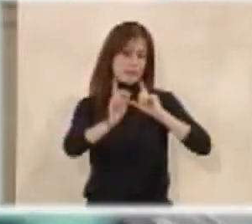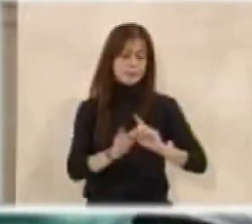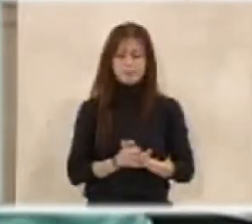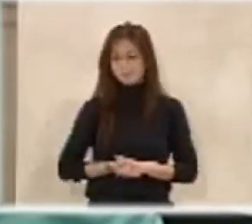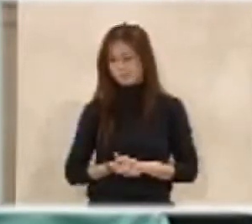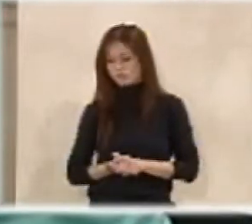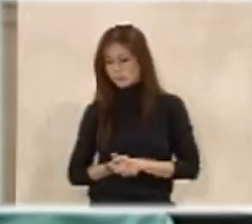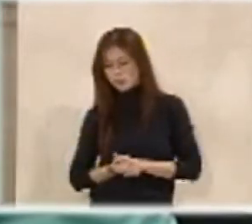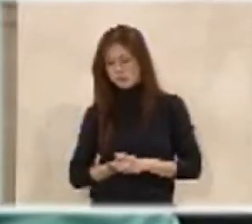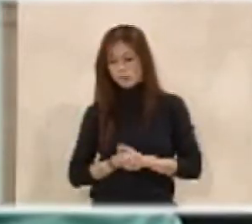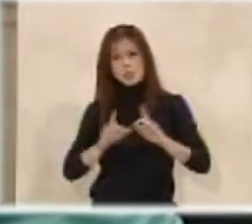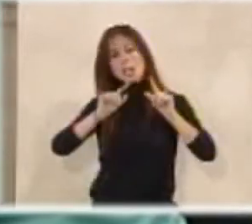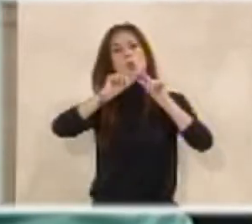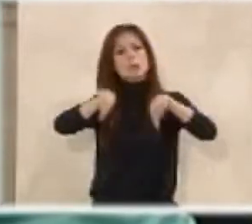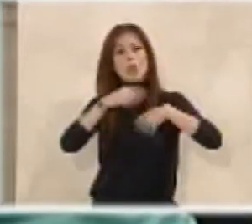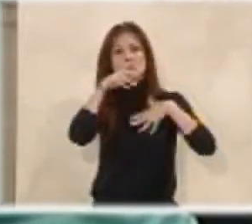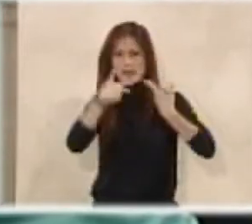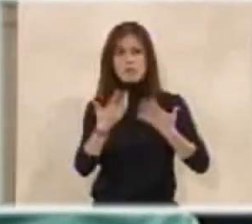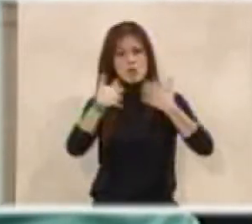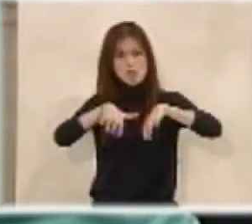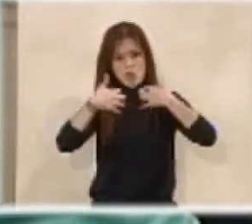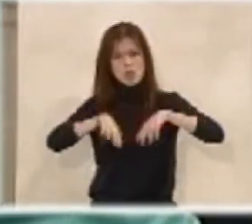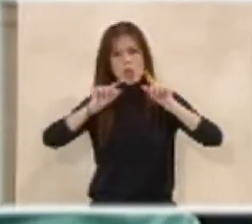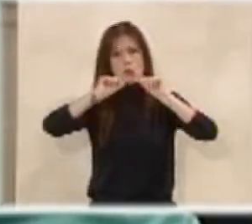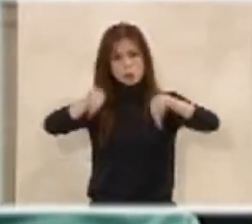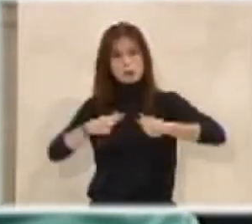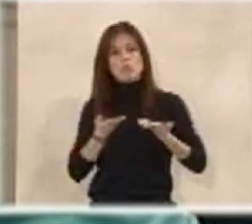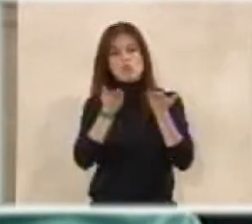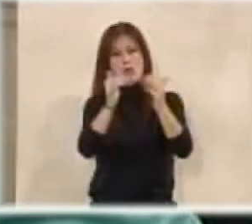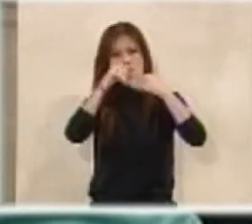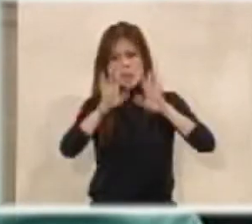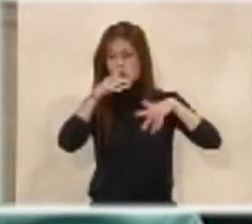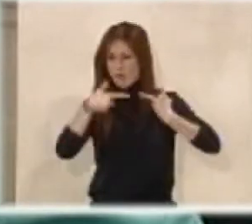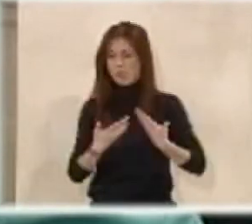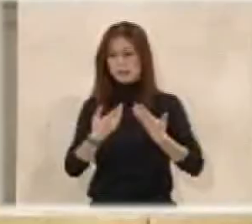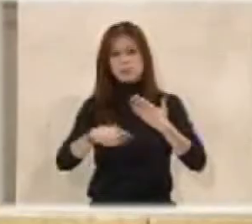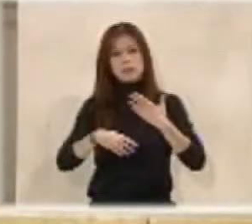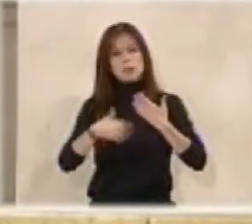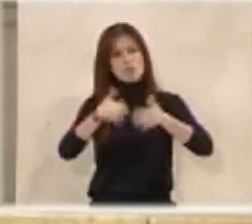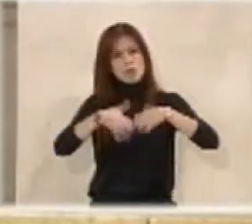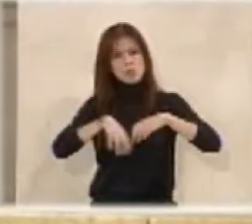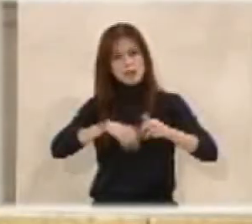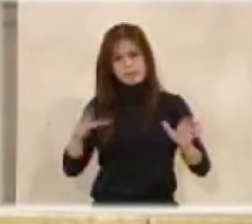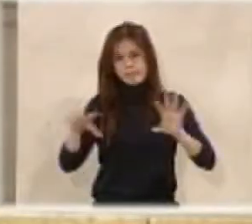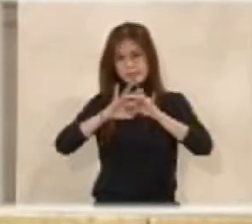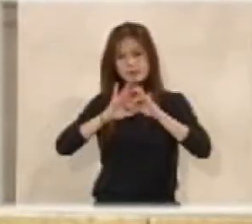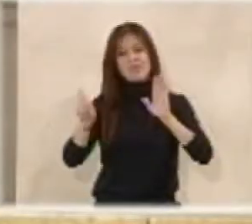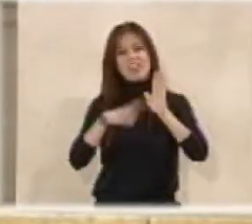contrato está en vigor, el contrato de la ayuda a domicilio, de la ley de dependencia,